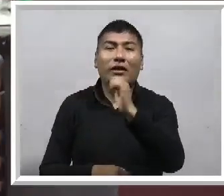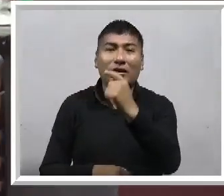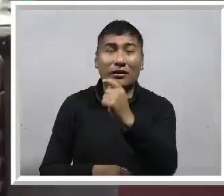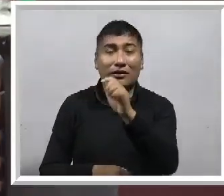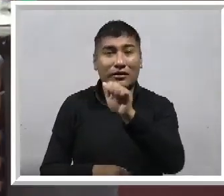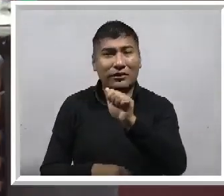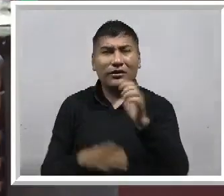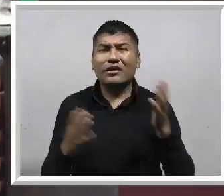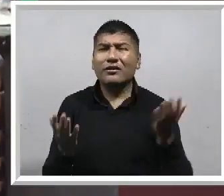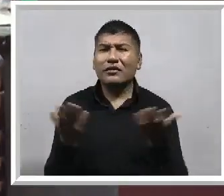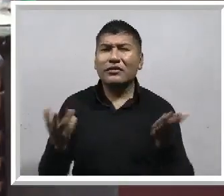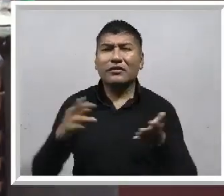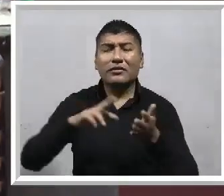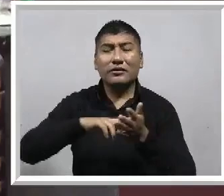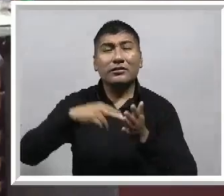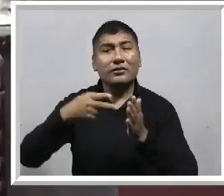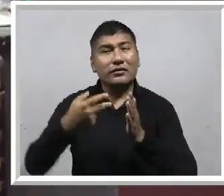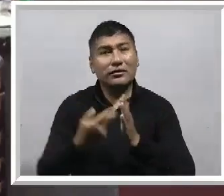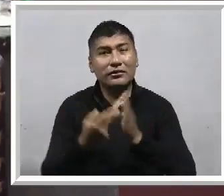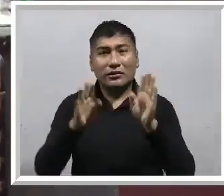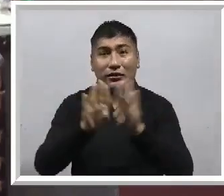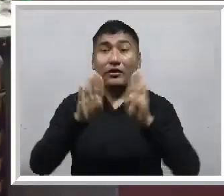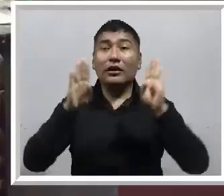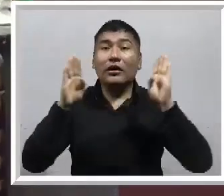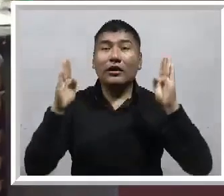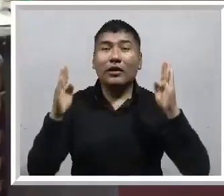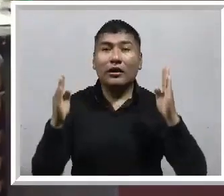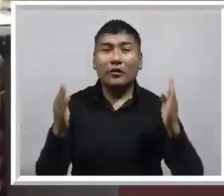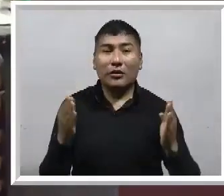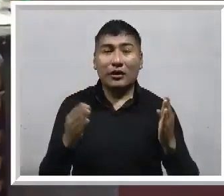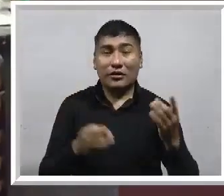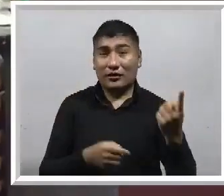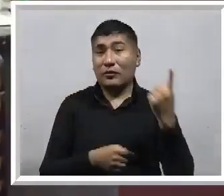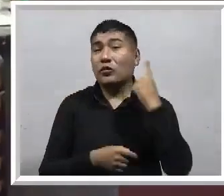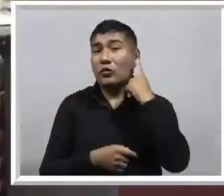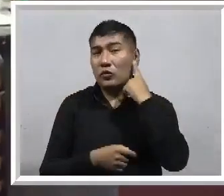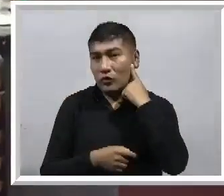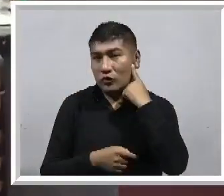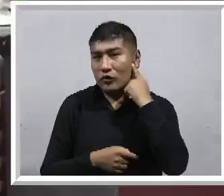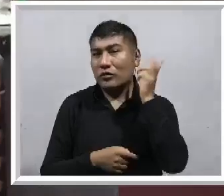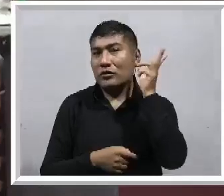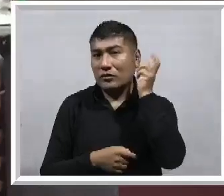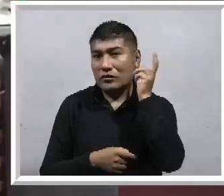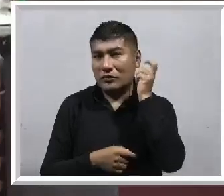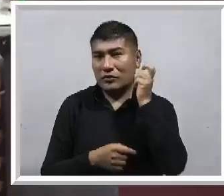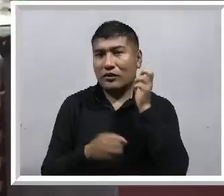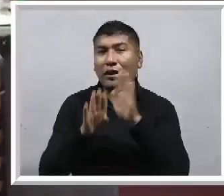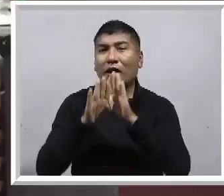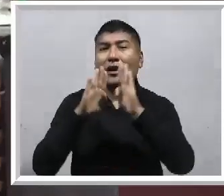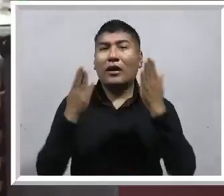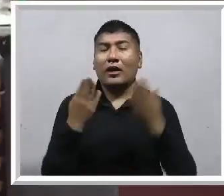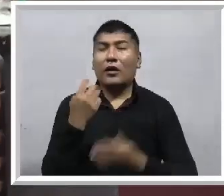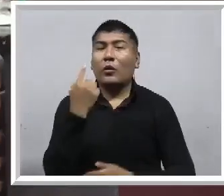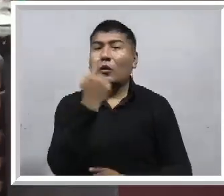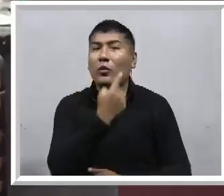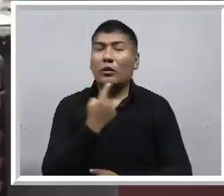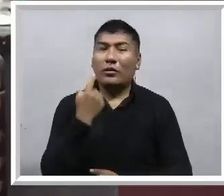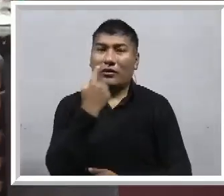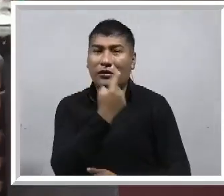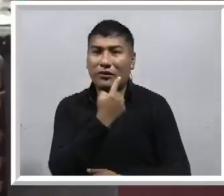que significa Ábrete tus oídos y Ábrete tus labios